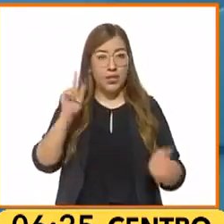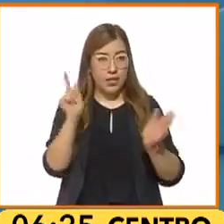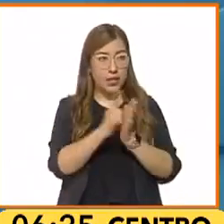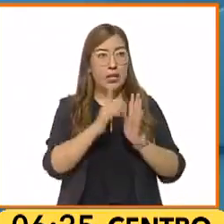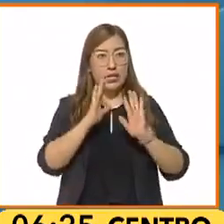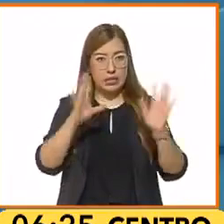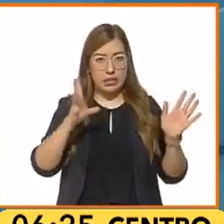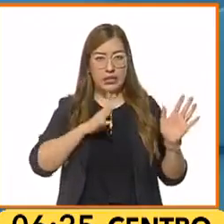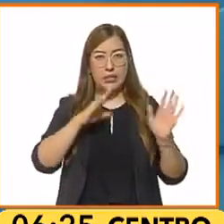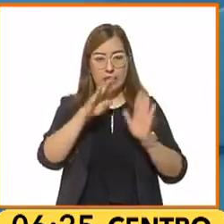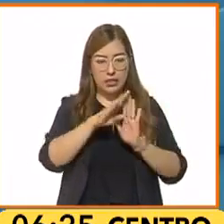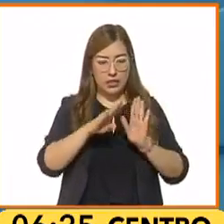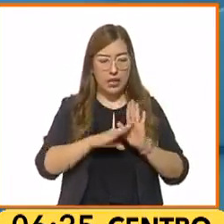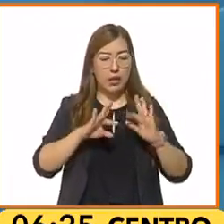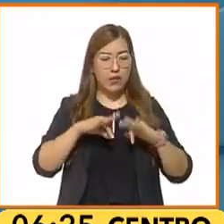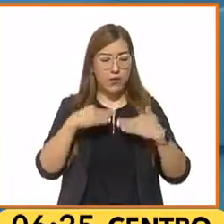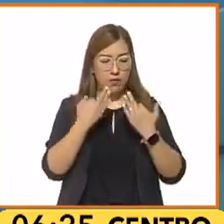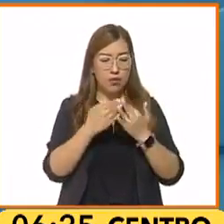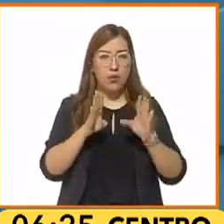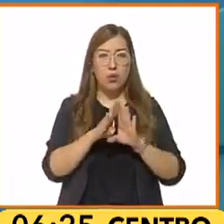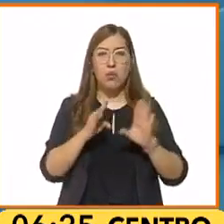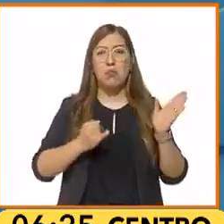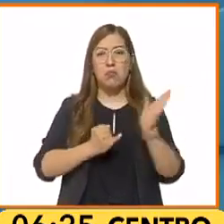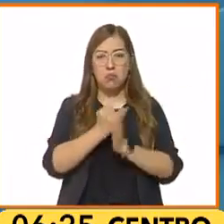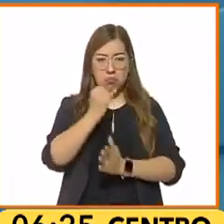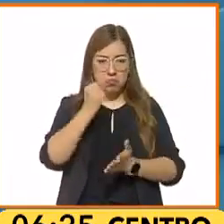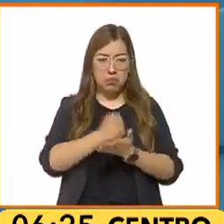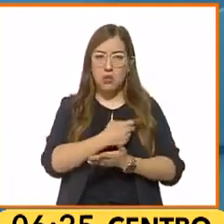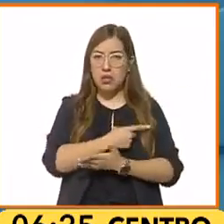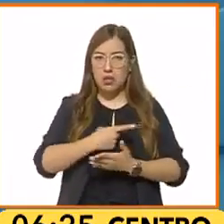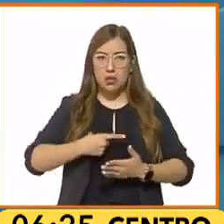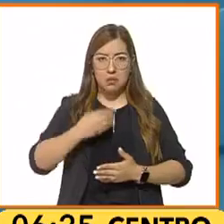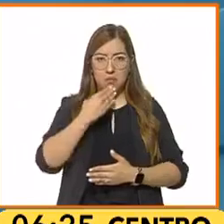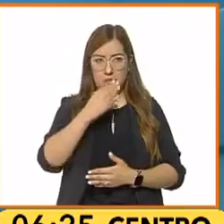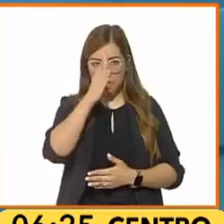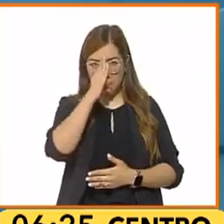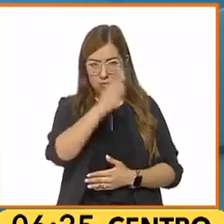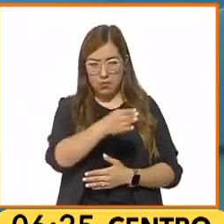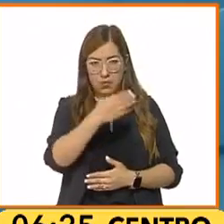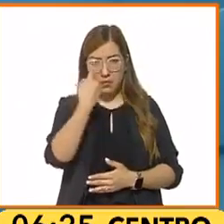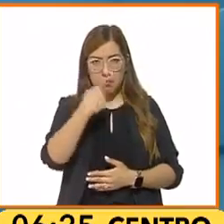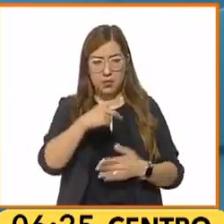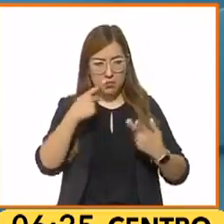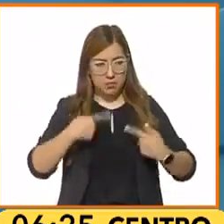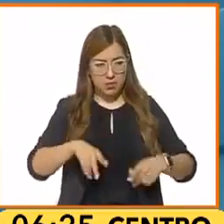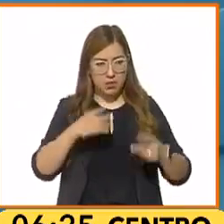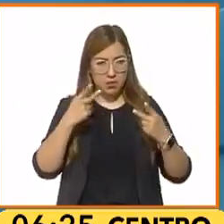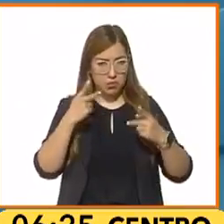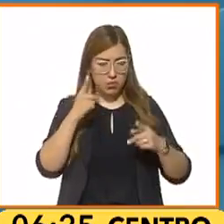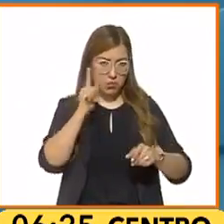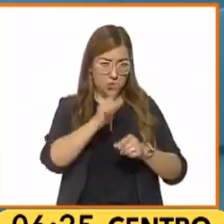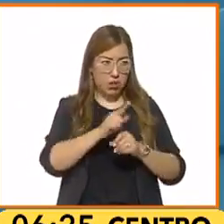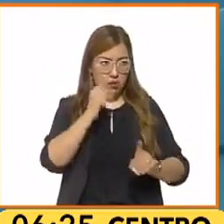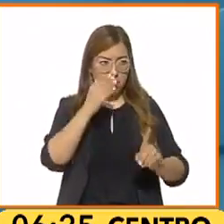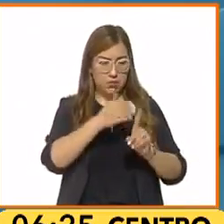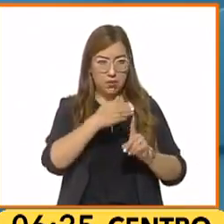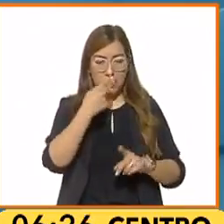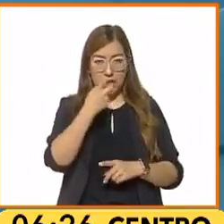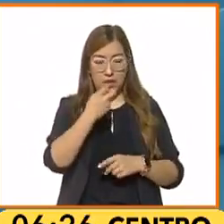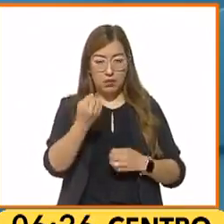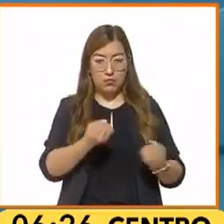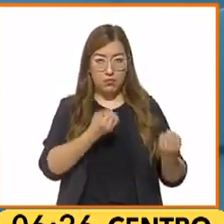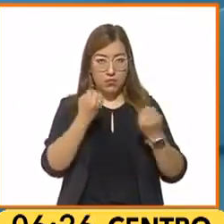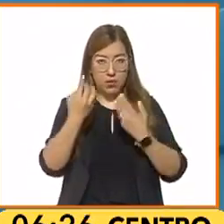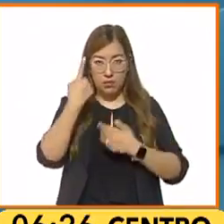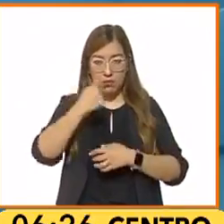mecanismo de autorización que tendrá que ser directo, personalizado, y se le da esta facultad a la